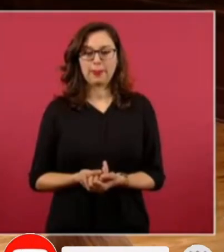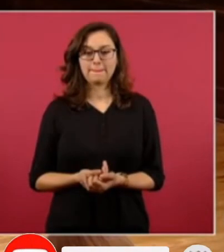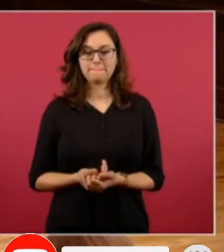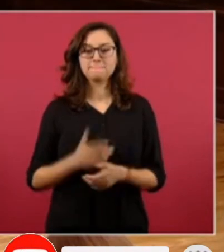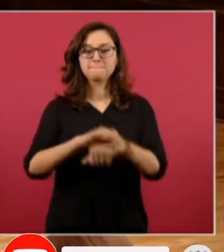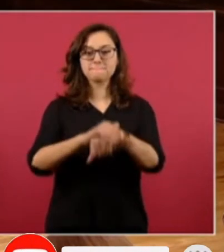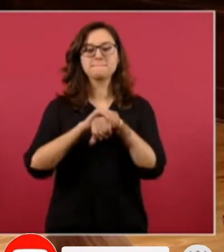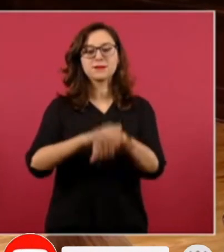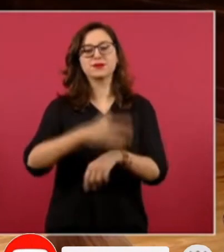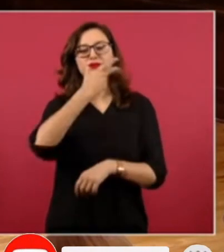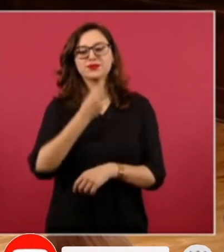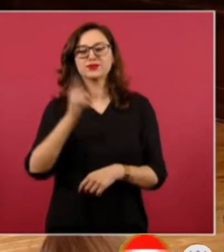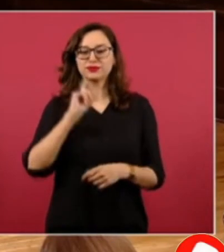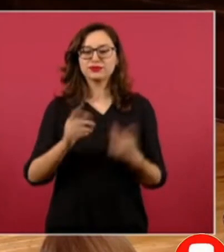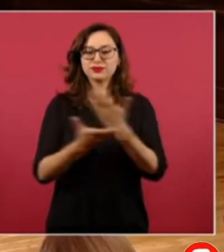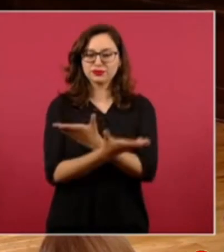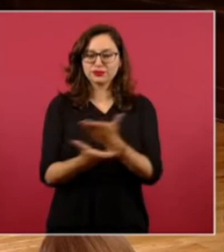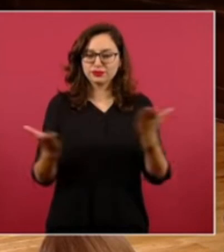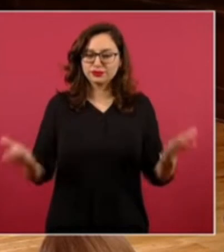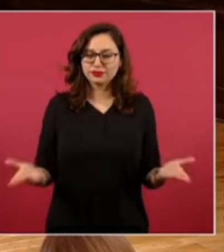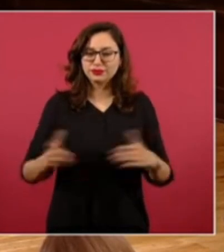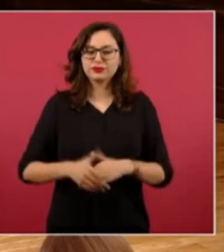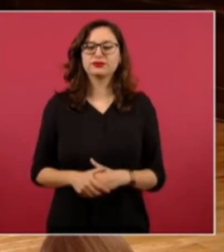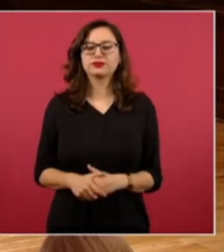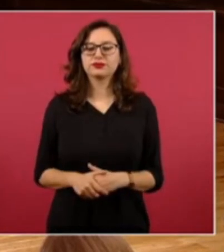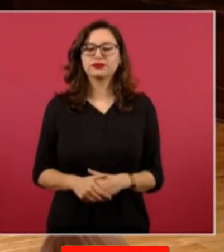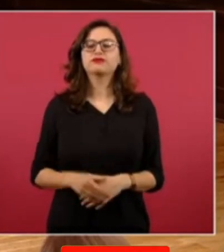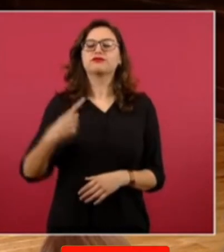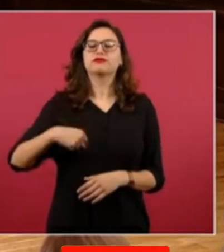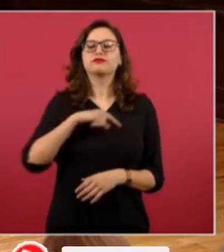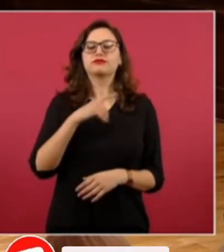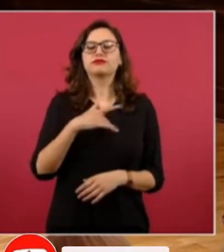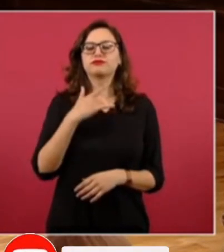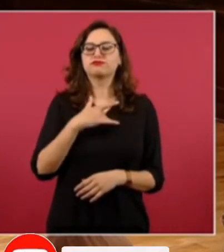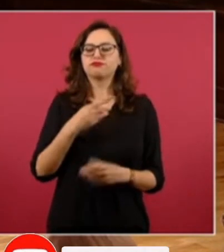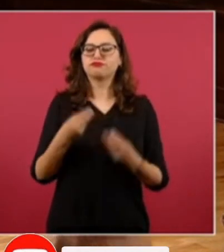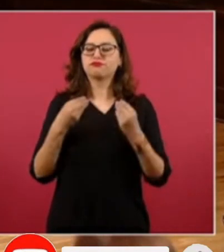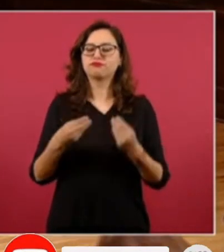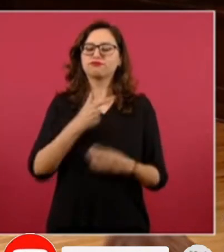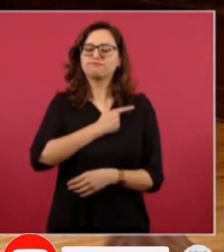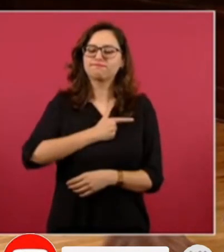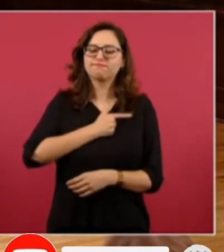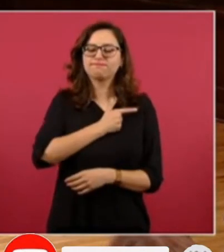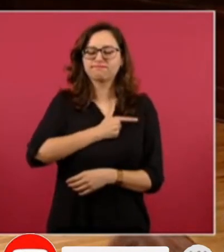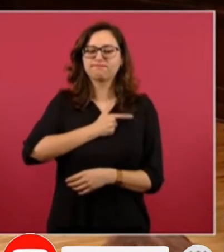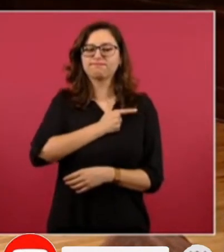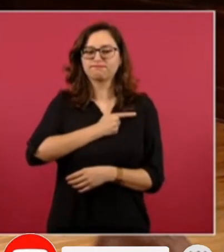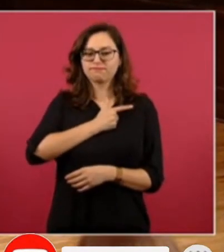Amigas, amigos, nos da mucho gusto participar en este